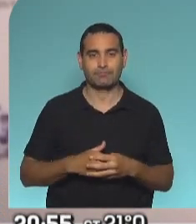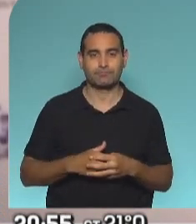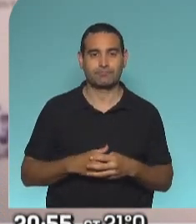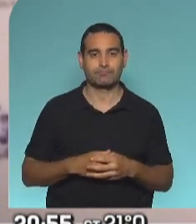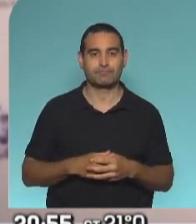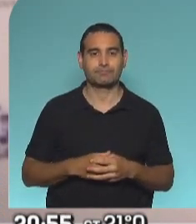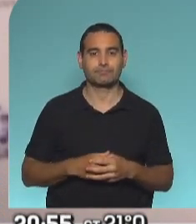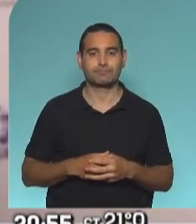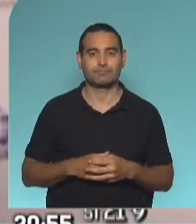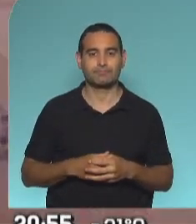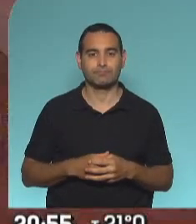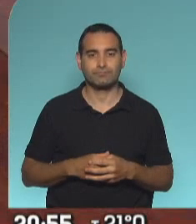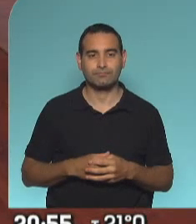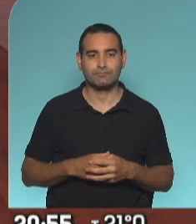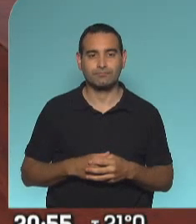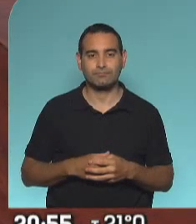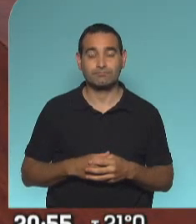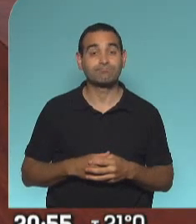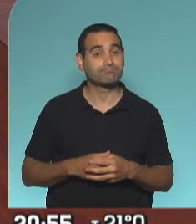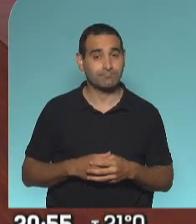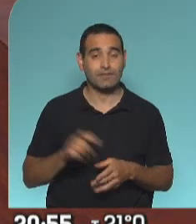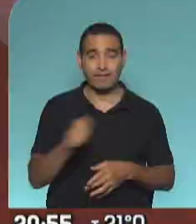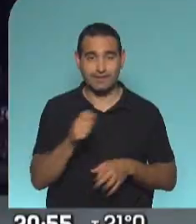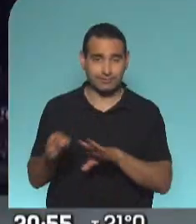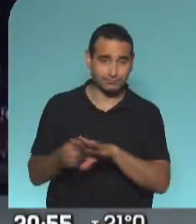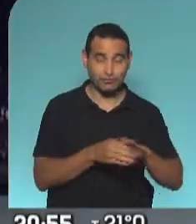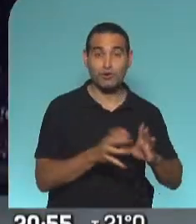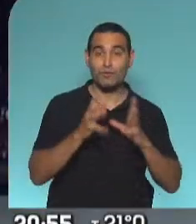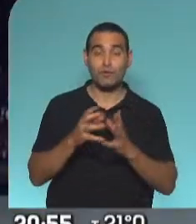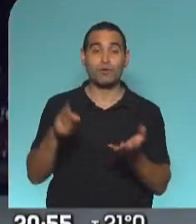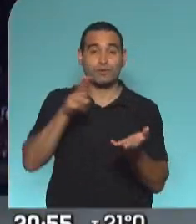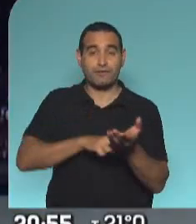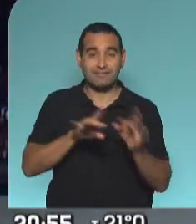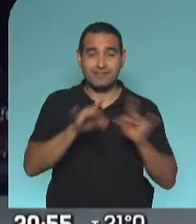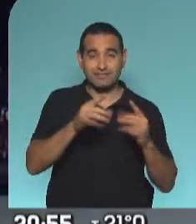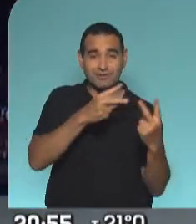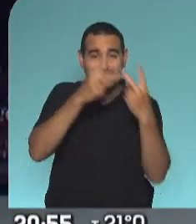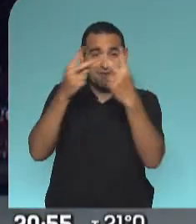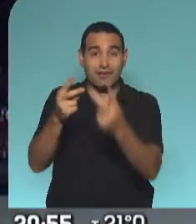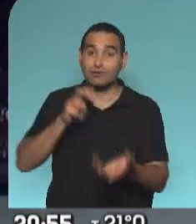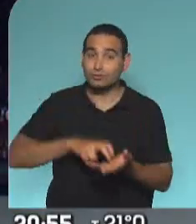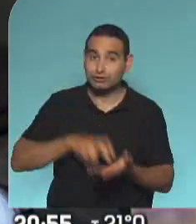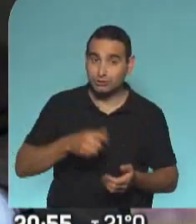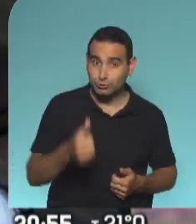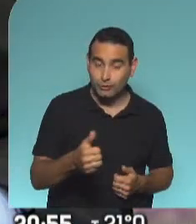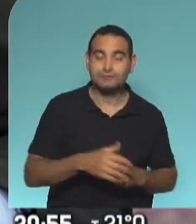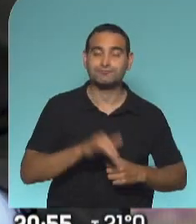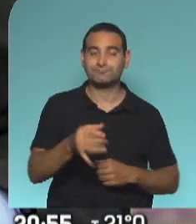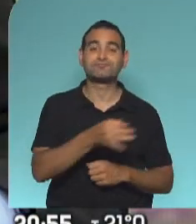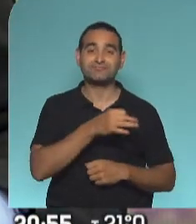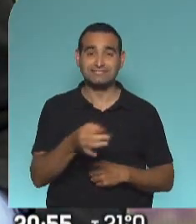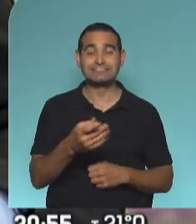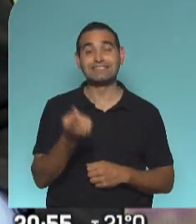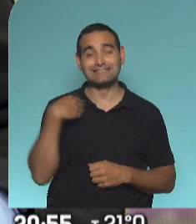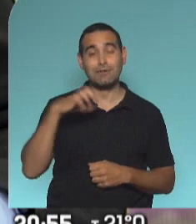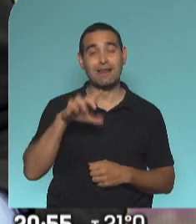muy bien la temporada. Bueno, bien, del tenis al fútbol, viaja nuevamente la selección y hay buenas noticias que llegan. Sí, más allá de la mala de